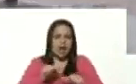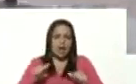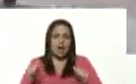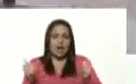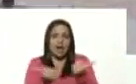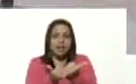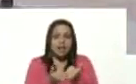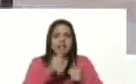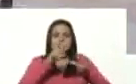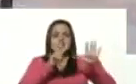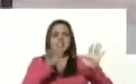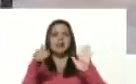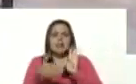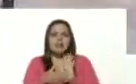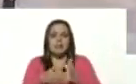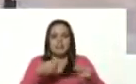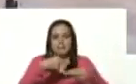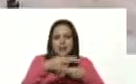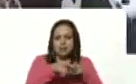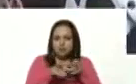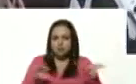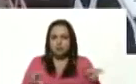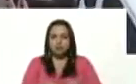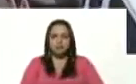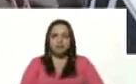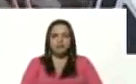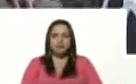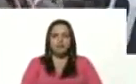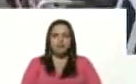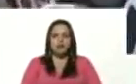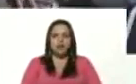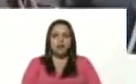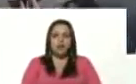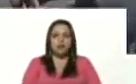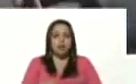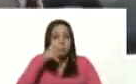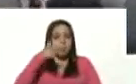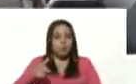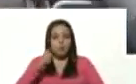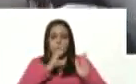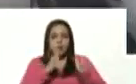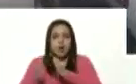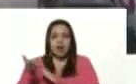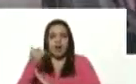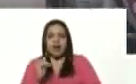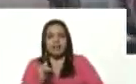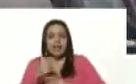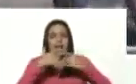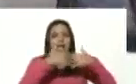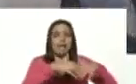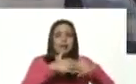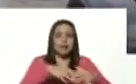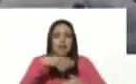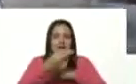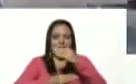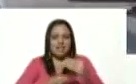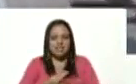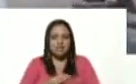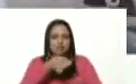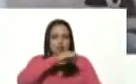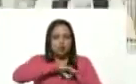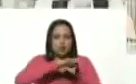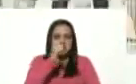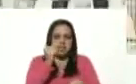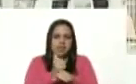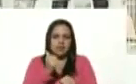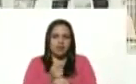metros cuadrados, donde el Poder Popular Organizado podrá emprender en empresas de producción social